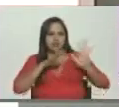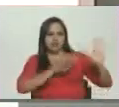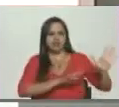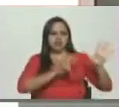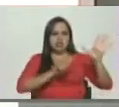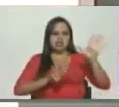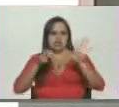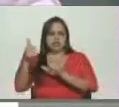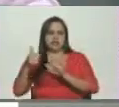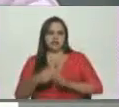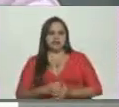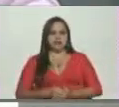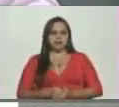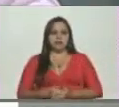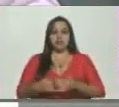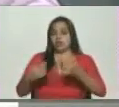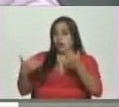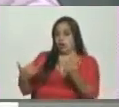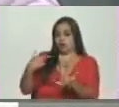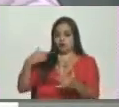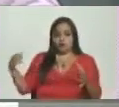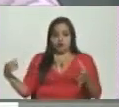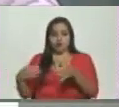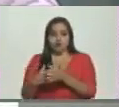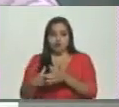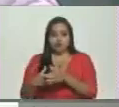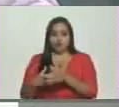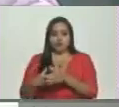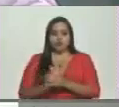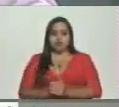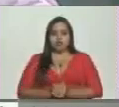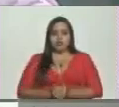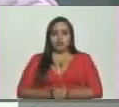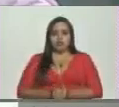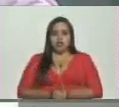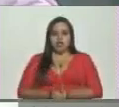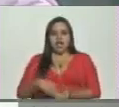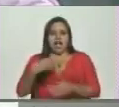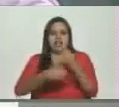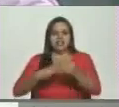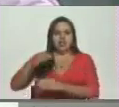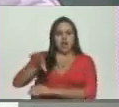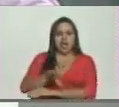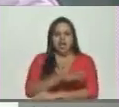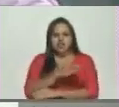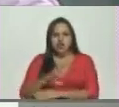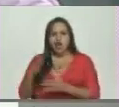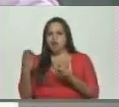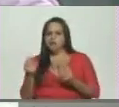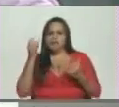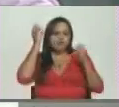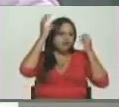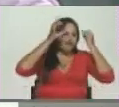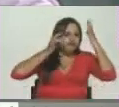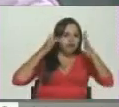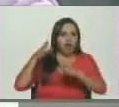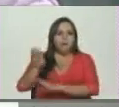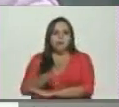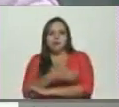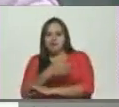1976? Mira, yo últimamente con la agrupación Francisco Pacheco y su pueblo estaba haciendo temas con mucha creatividad